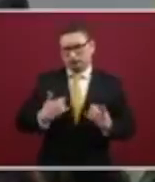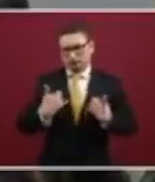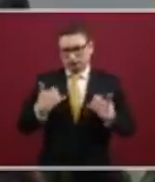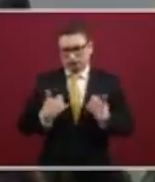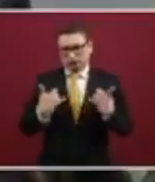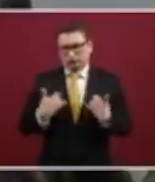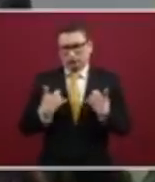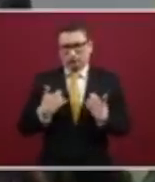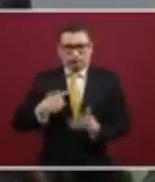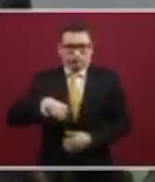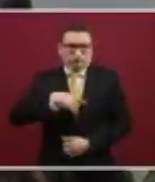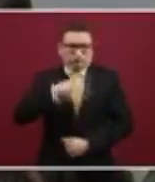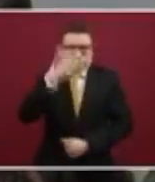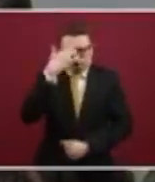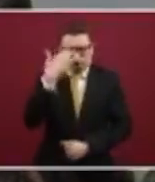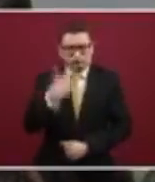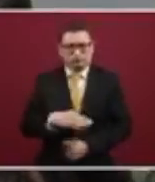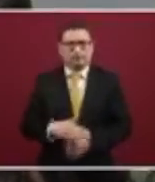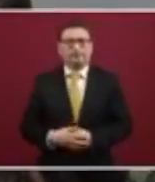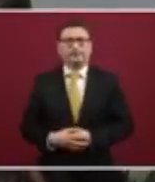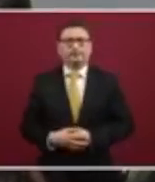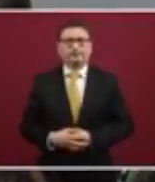sabemos que